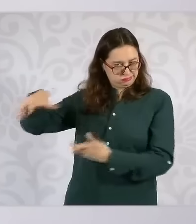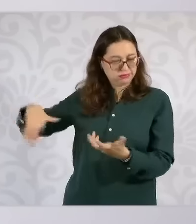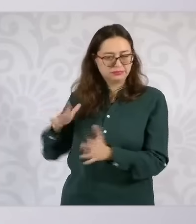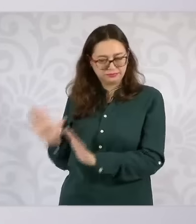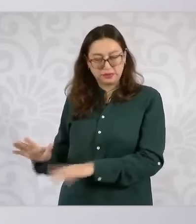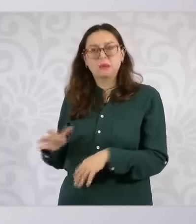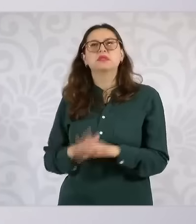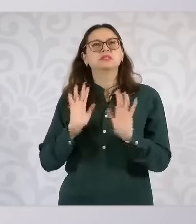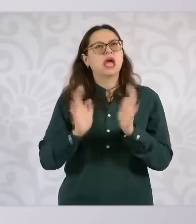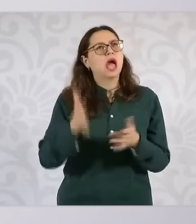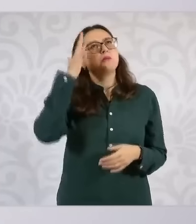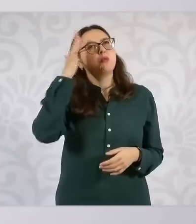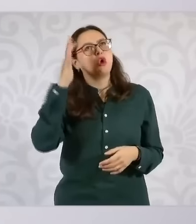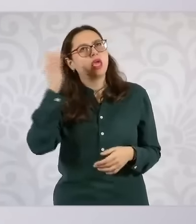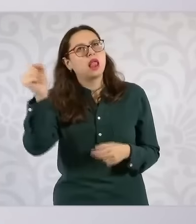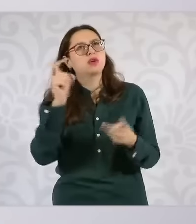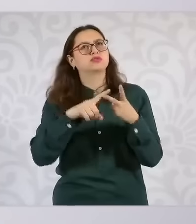Hidalgo,